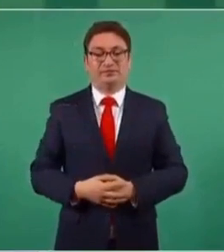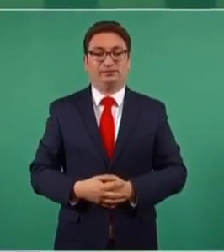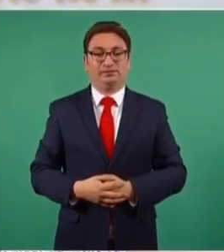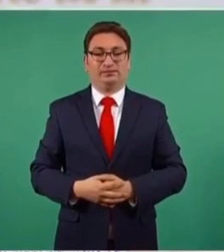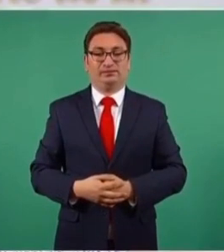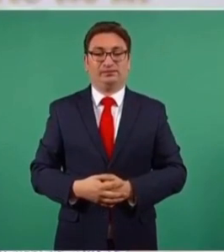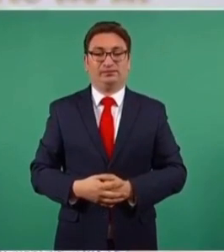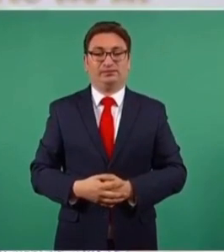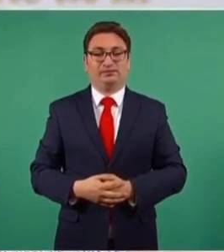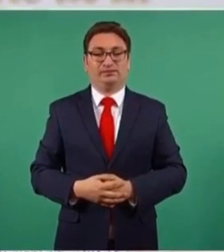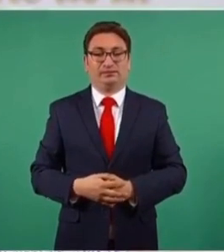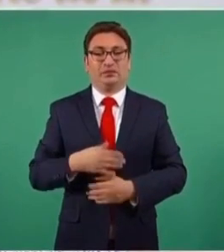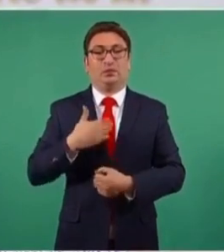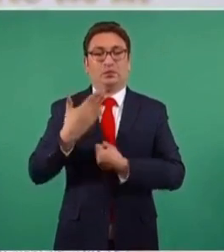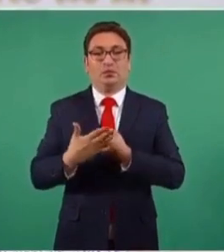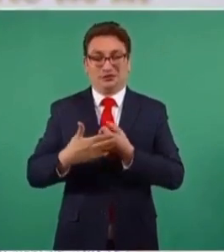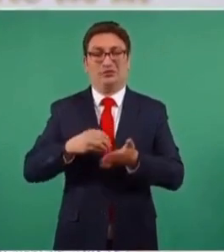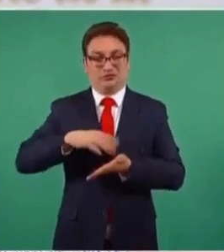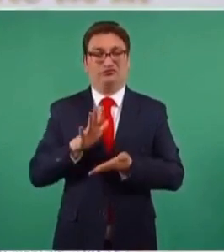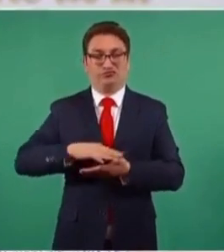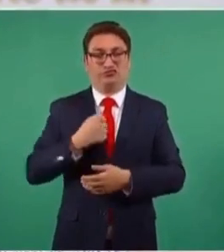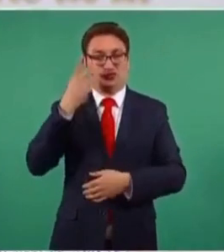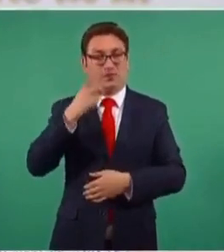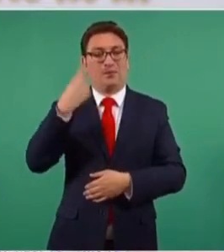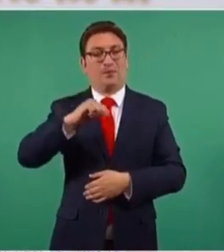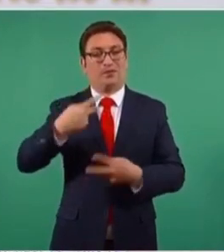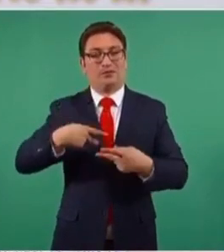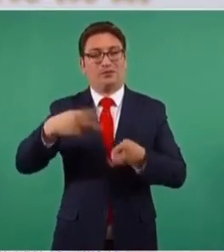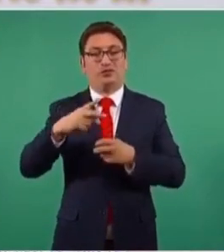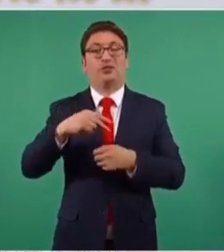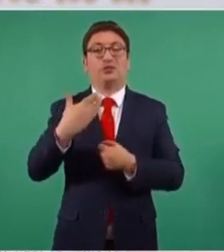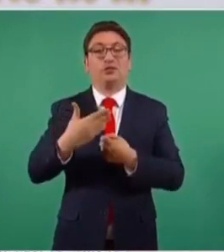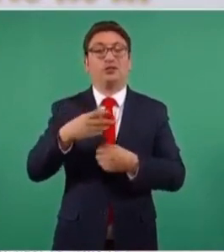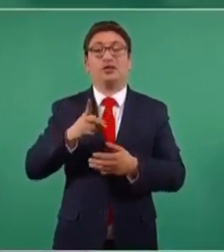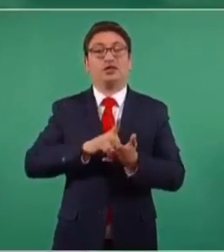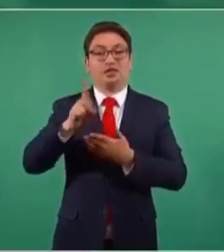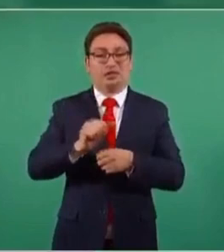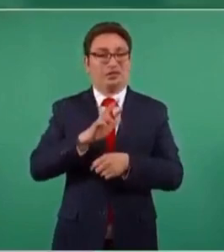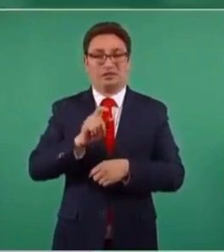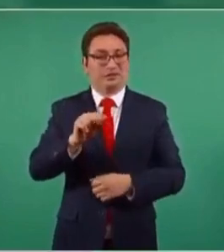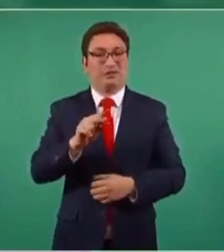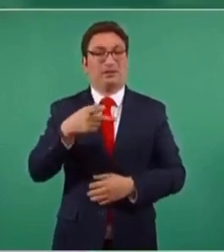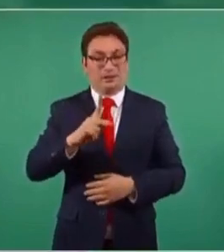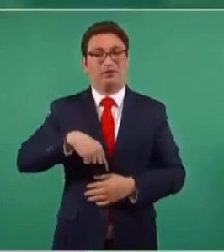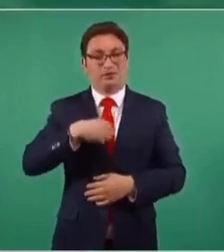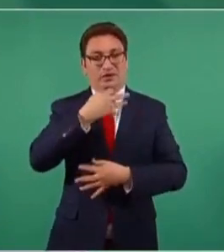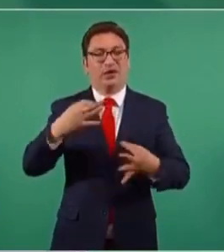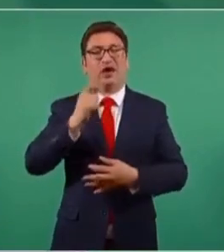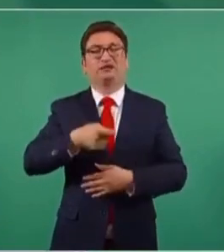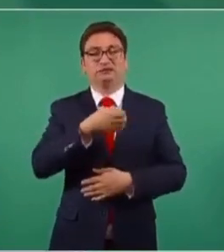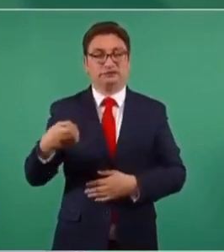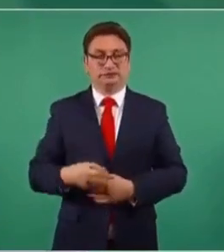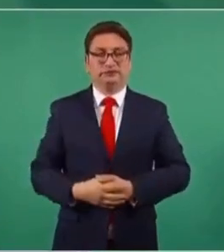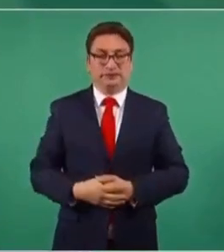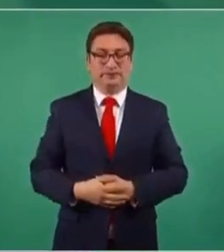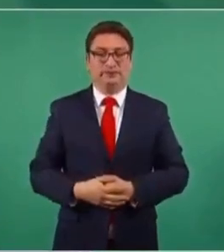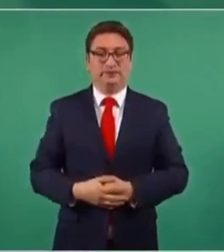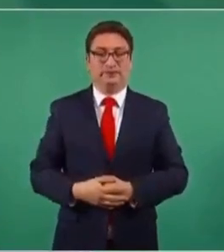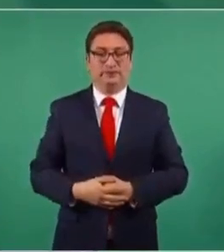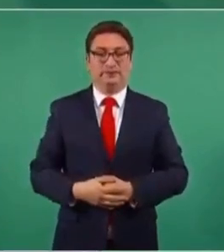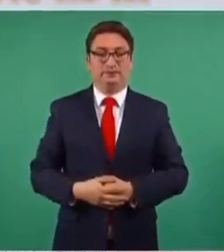que ya la vamos a registrar para que no vaya a haber plagio. No vamos a cobrar derechos de autor, pero sí queremos que se sepa de